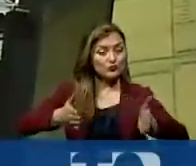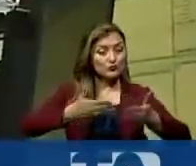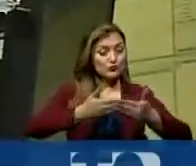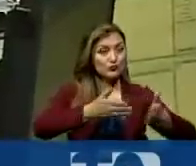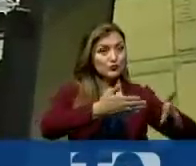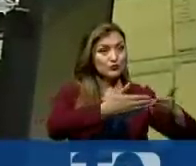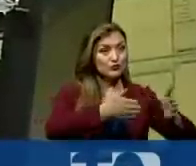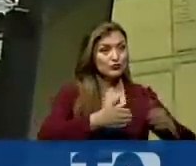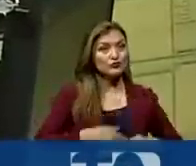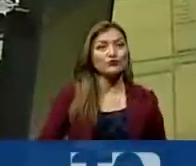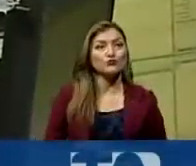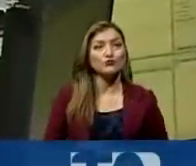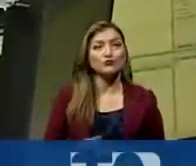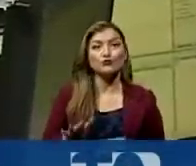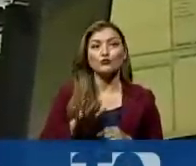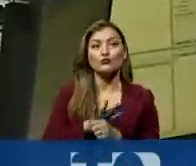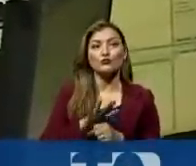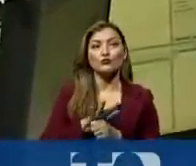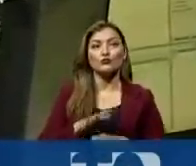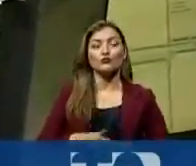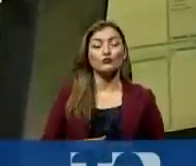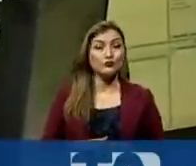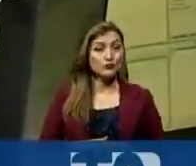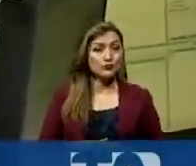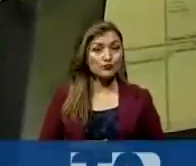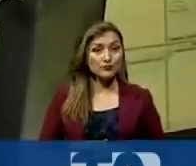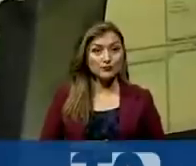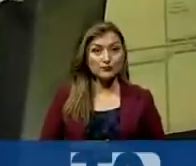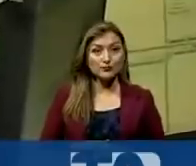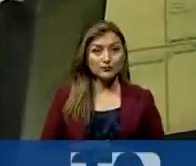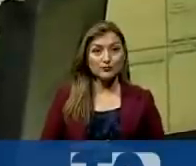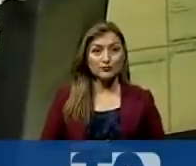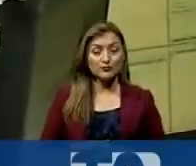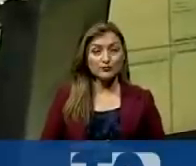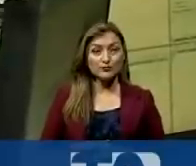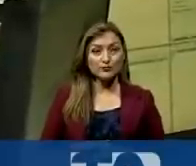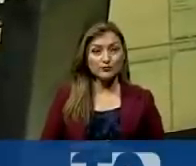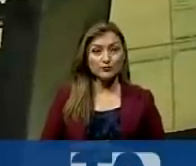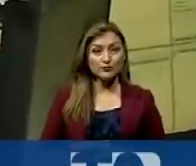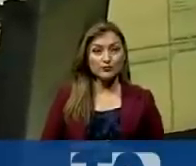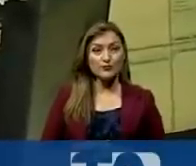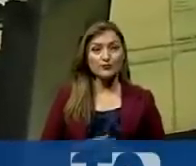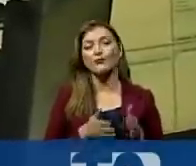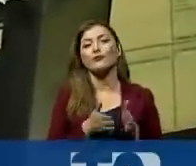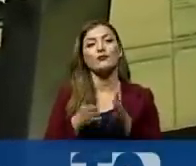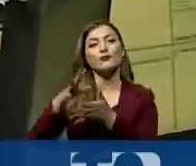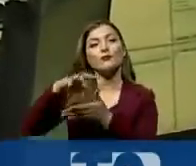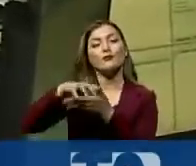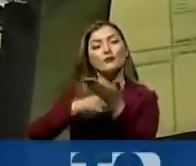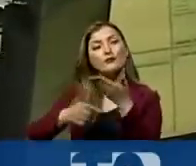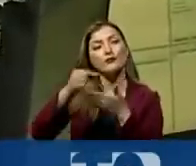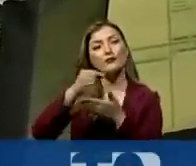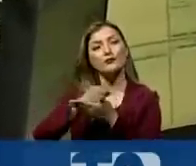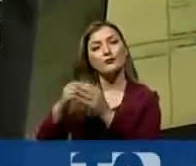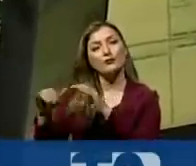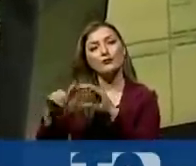despejadas en su totalidad así se definen a esta hora las vías en la provincia sobre todo en la del guayas y santa elena que es donde